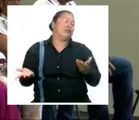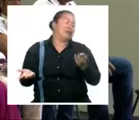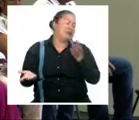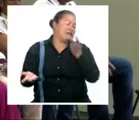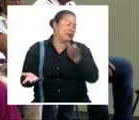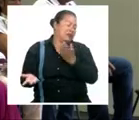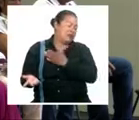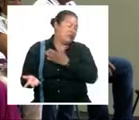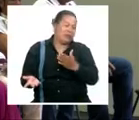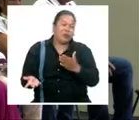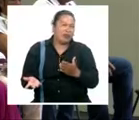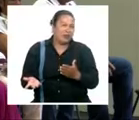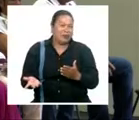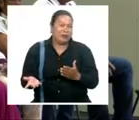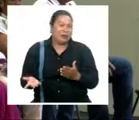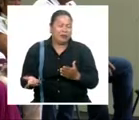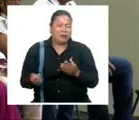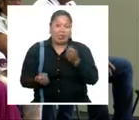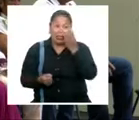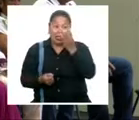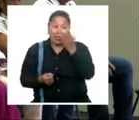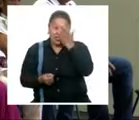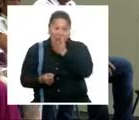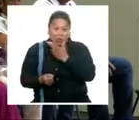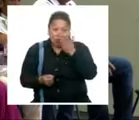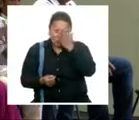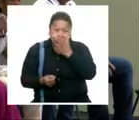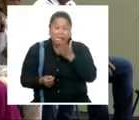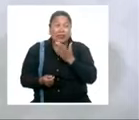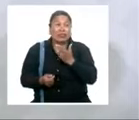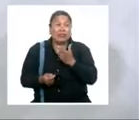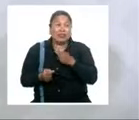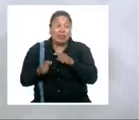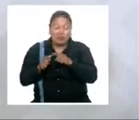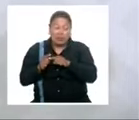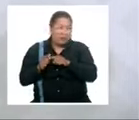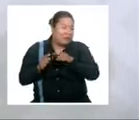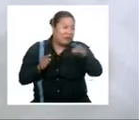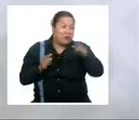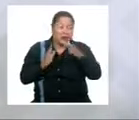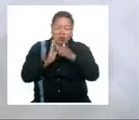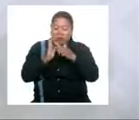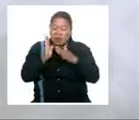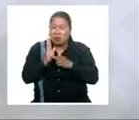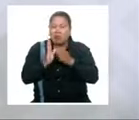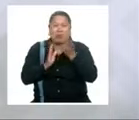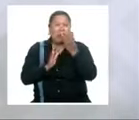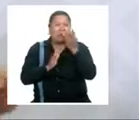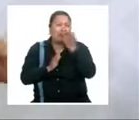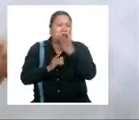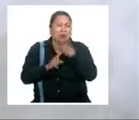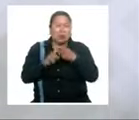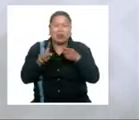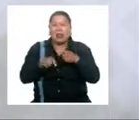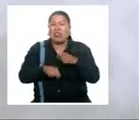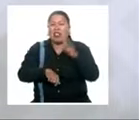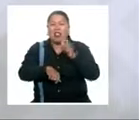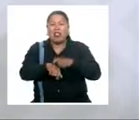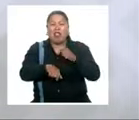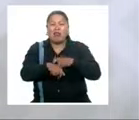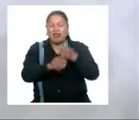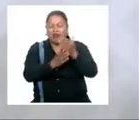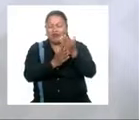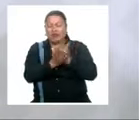muy importante, 3 horas a Huatulco, 3 horas y media, reduce mucho el